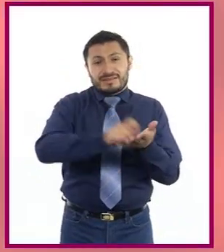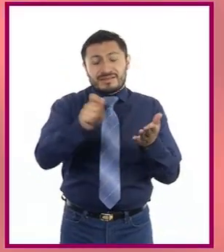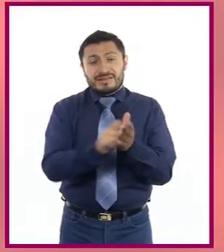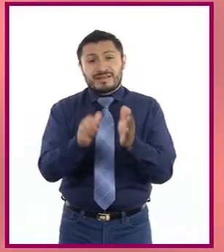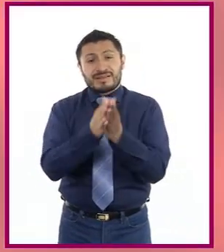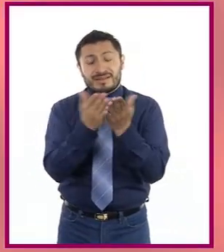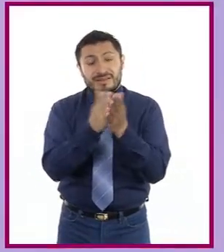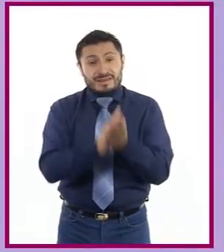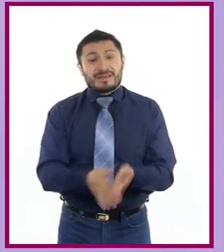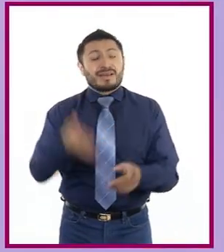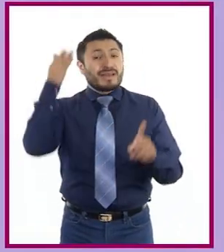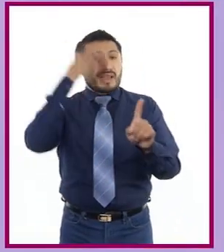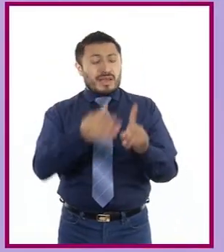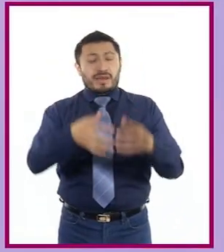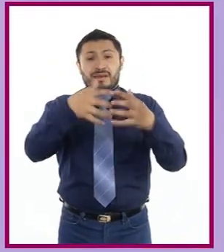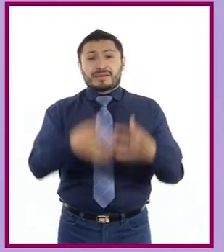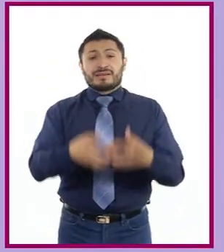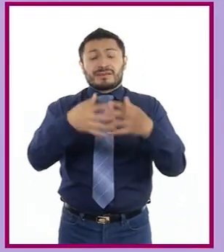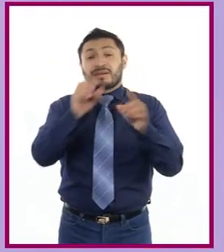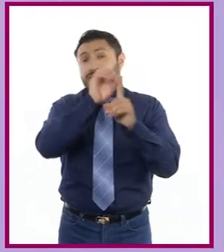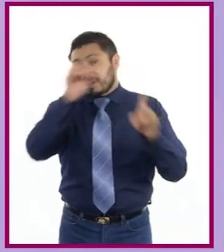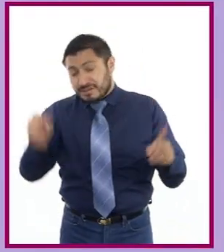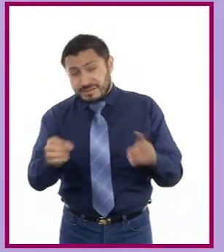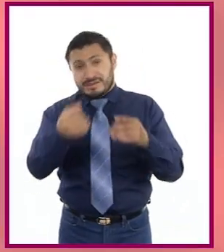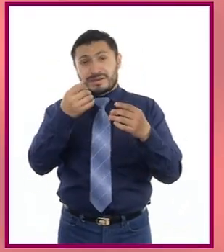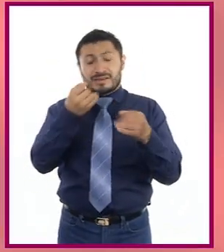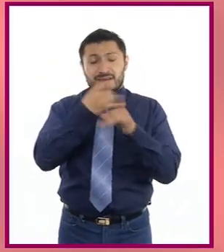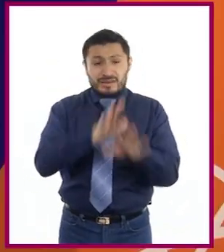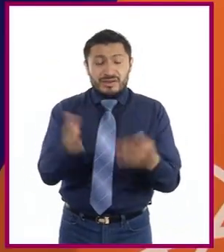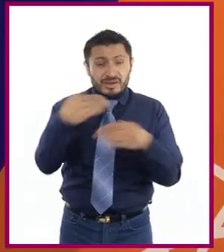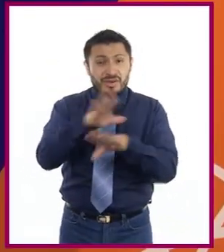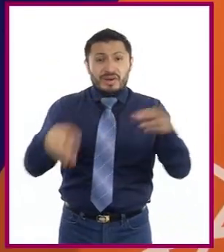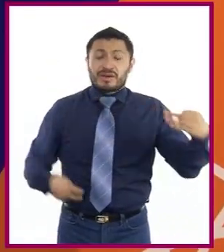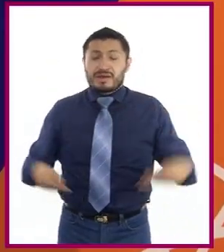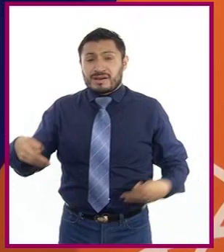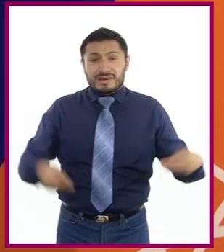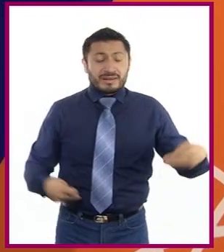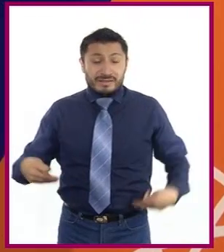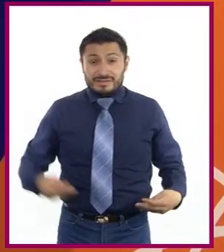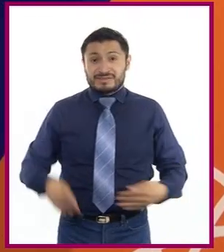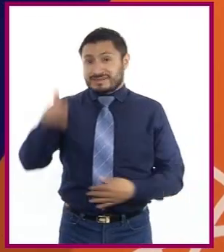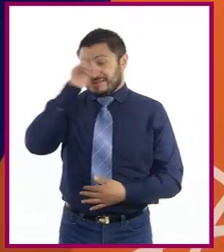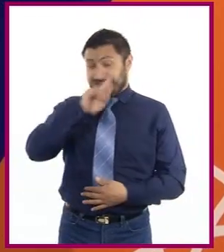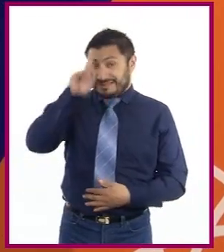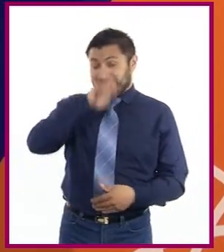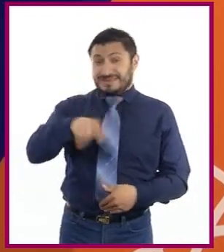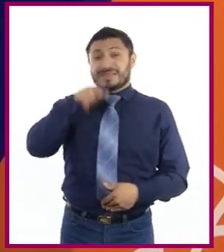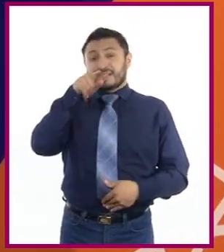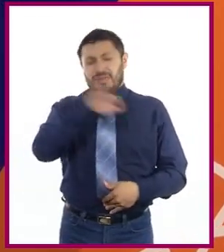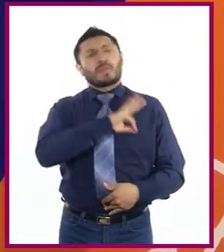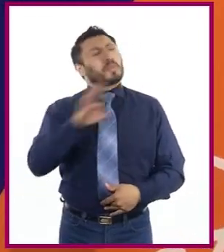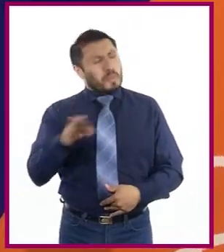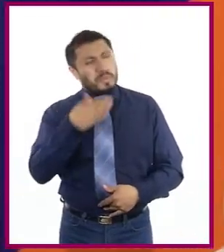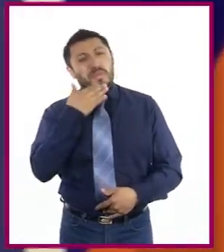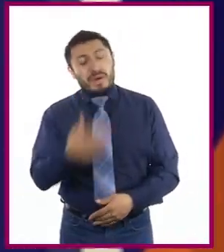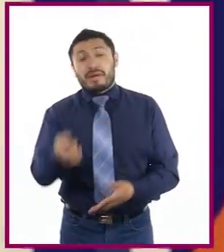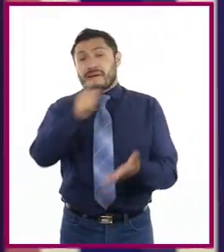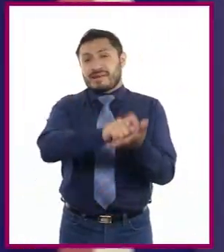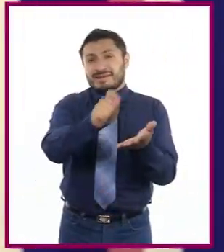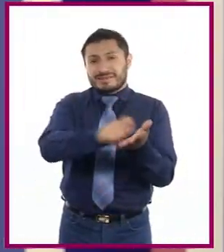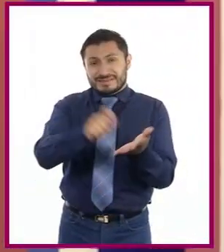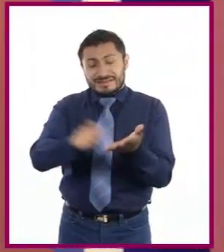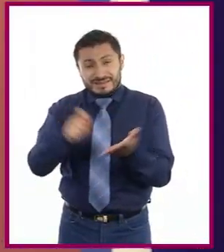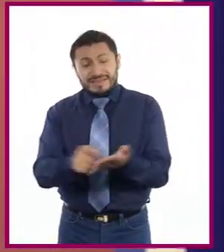se pretende sistematizar información sobre obras teatrales. Les sugerimos que en la medida de lo posible tomen